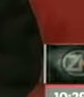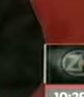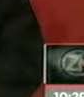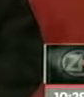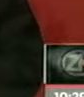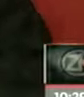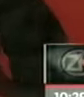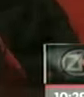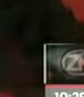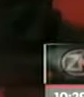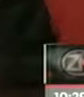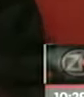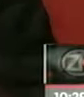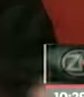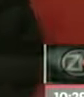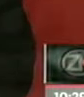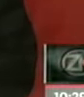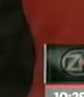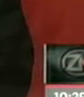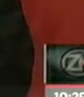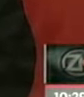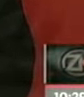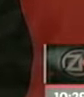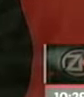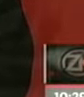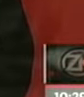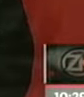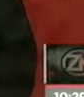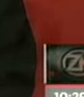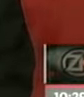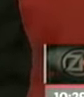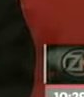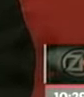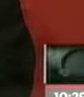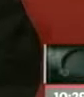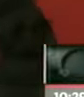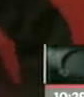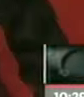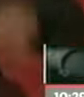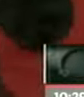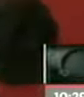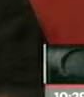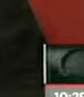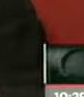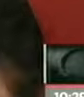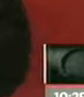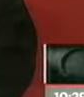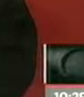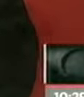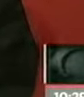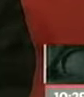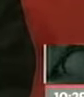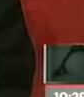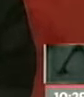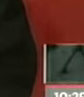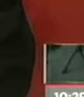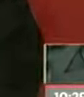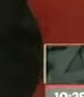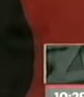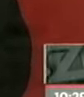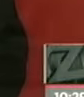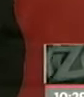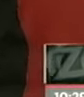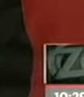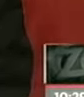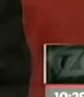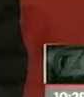temprano, compañero Pedro, el Tanamango, como todos los viernes, se lanzó la Guaidó, como eso, lanzó un pote de humo y se desapareció.